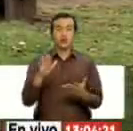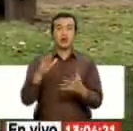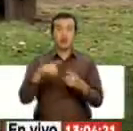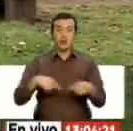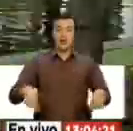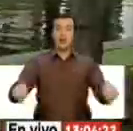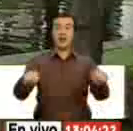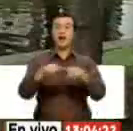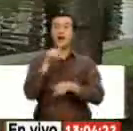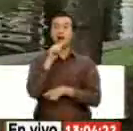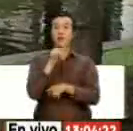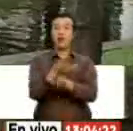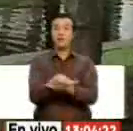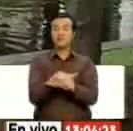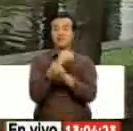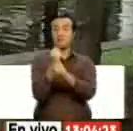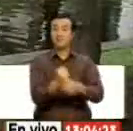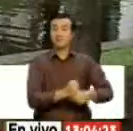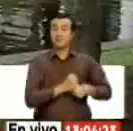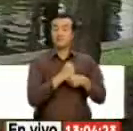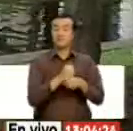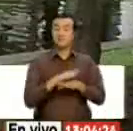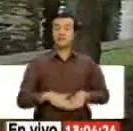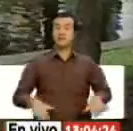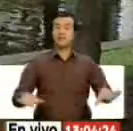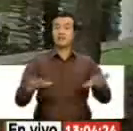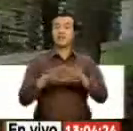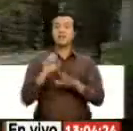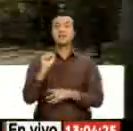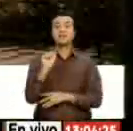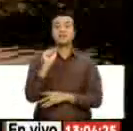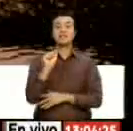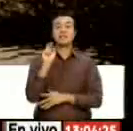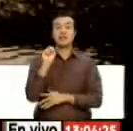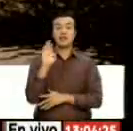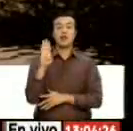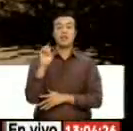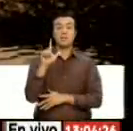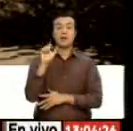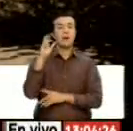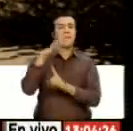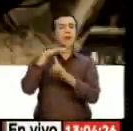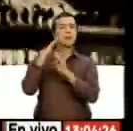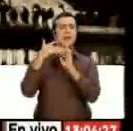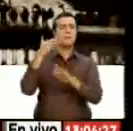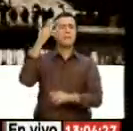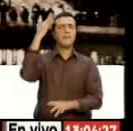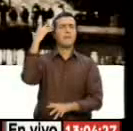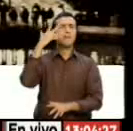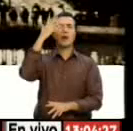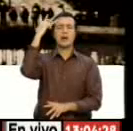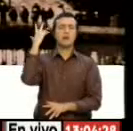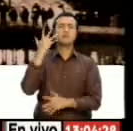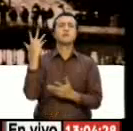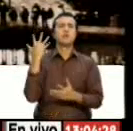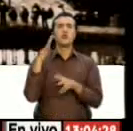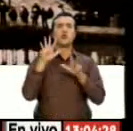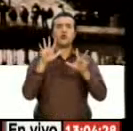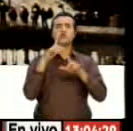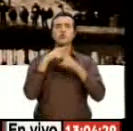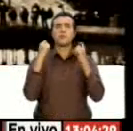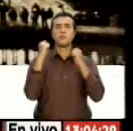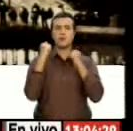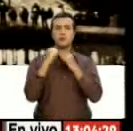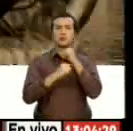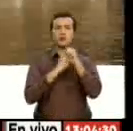grito, junto con ella, lindo riquito. Ubicada en la parroquia de San Blas, es el parque más antiguo de Quito. Su apertura se ordenó el 8 de